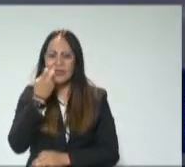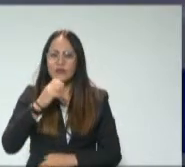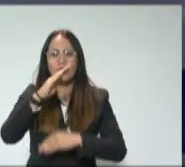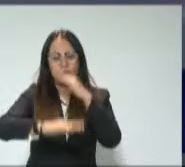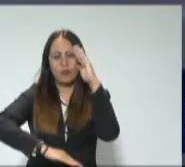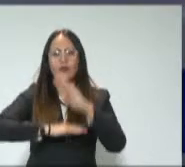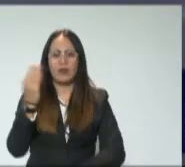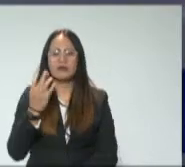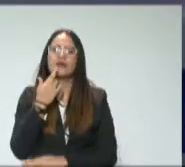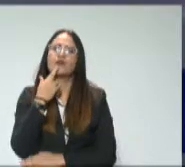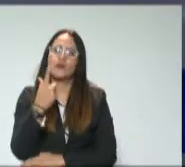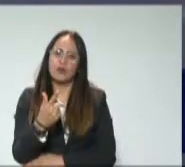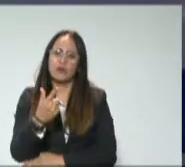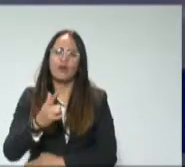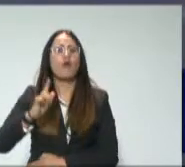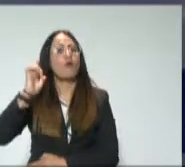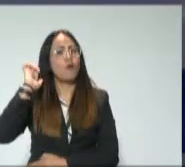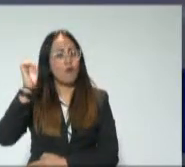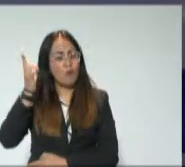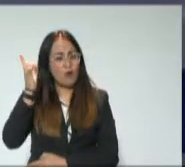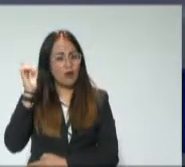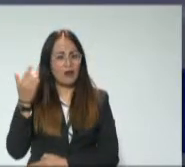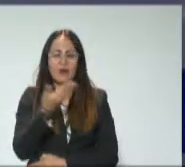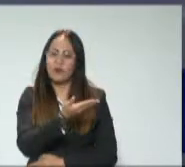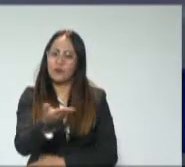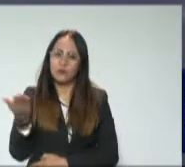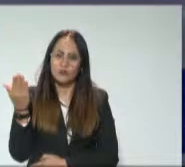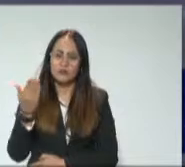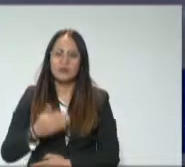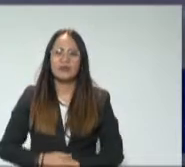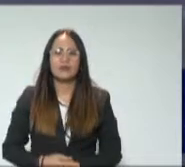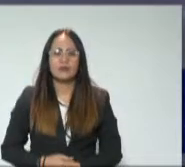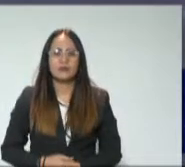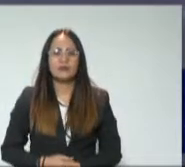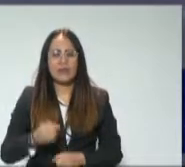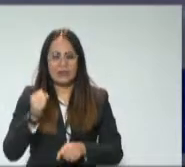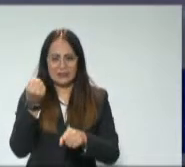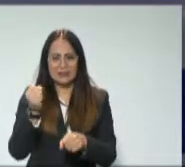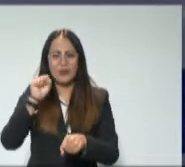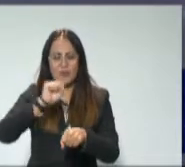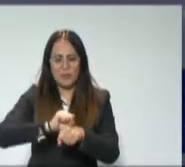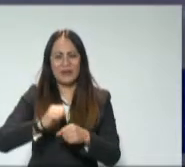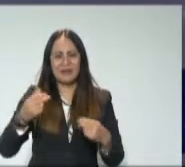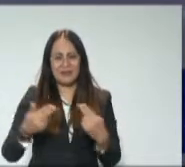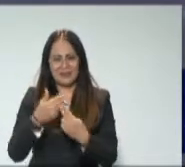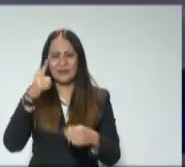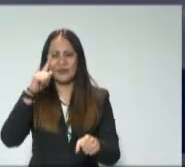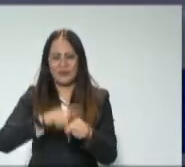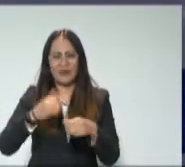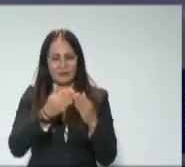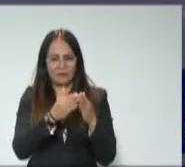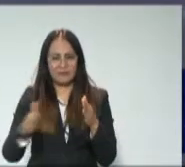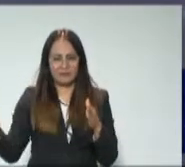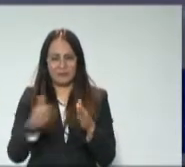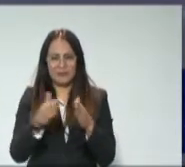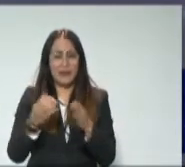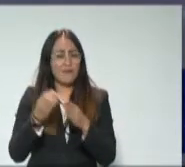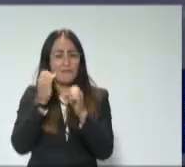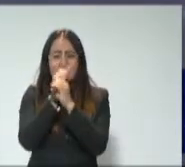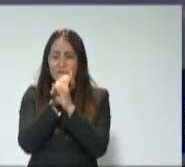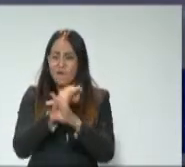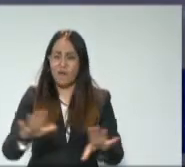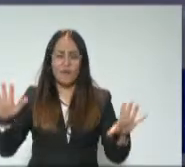resultados Les deseo que tengan en esta semana nacional mucha